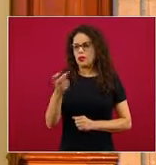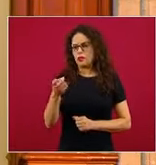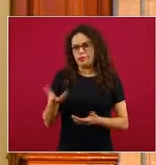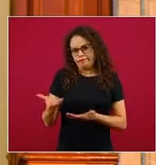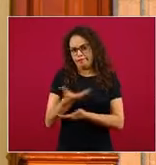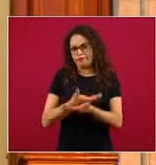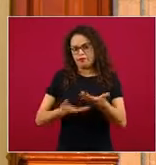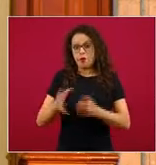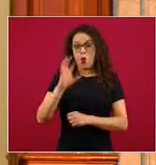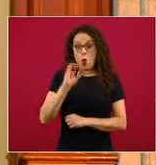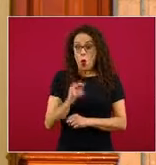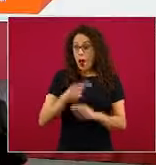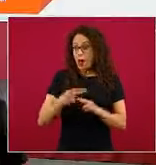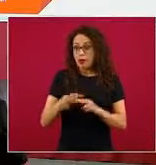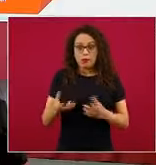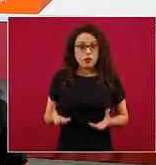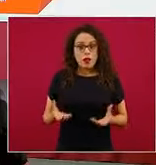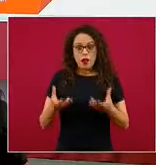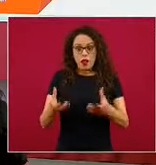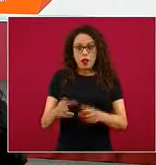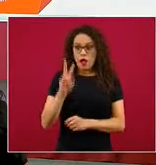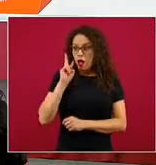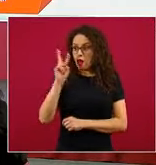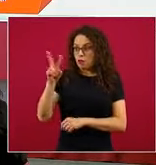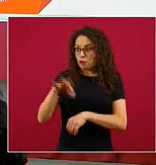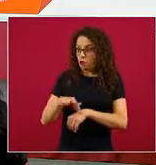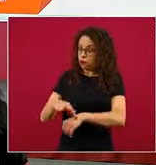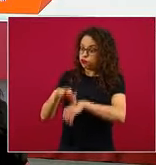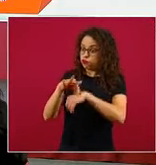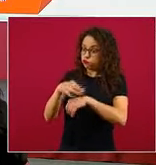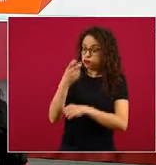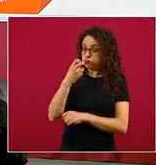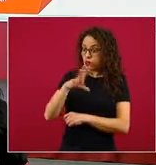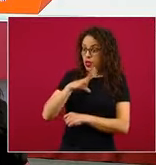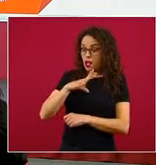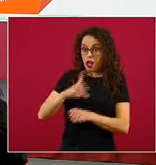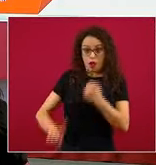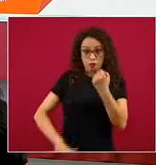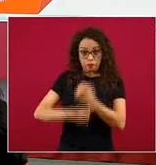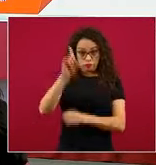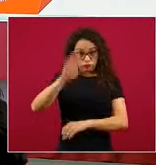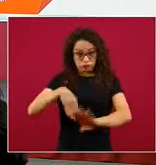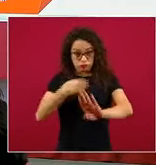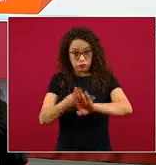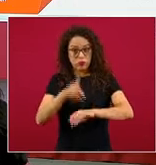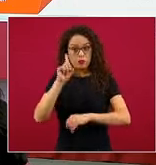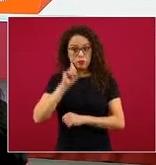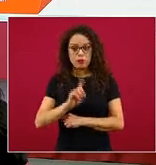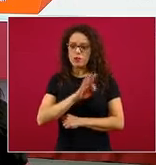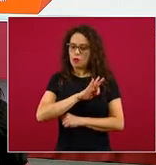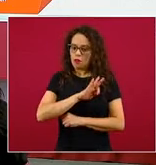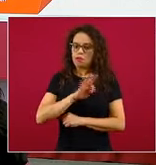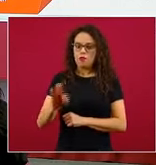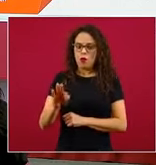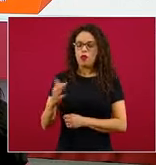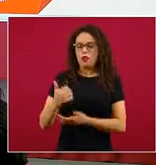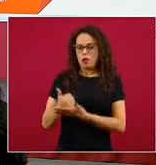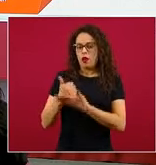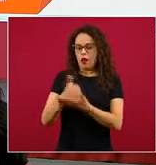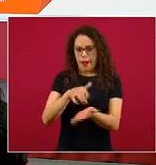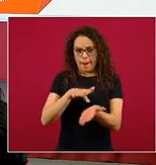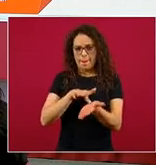en los espacios públicos, en donde nosotros si vemos estas expresiones de violencia podemos también marcar la diferencia. Entonces